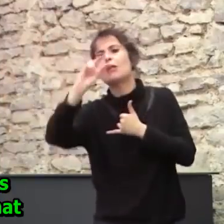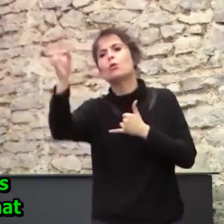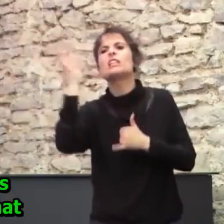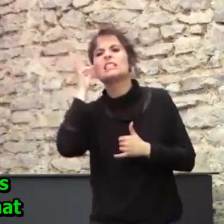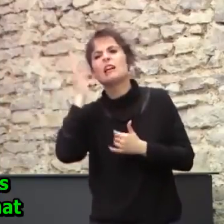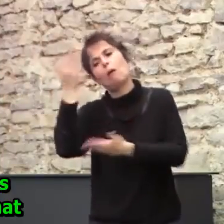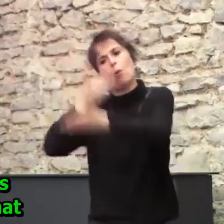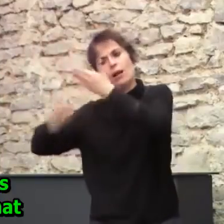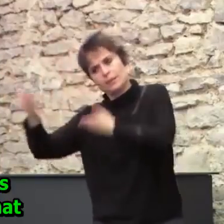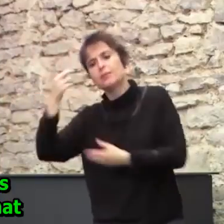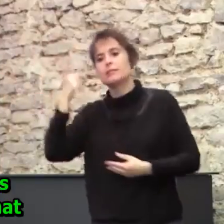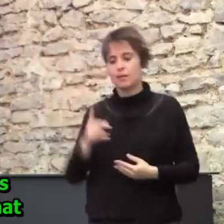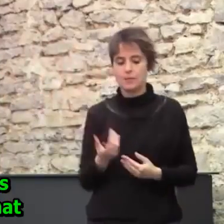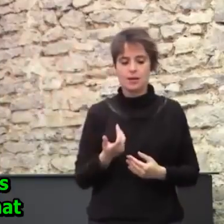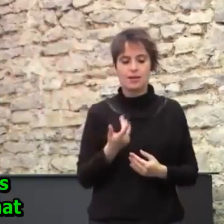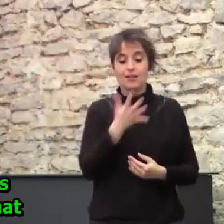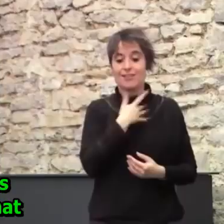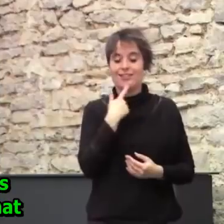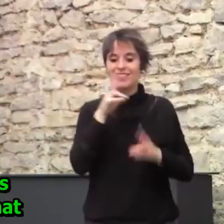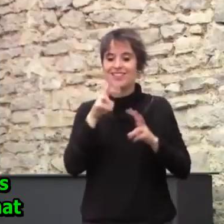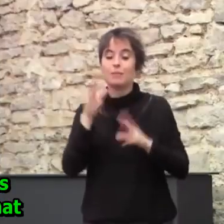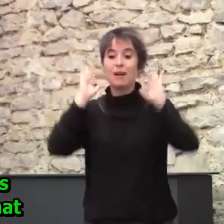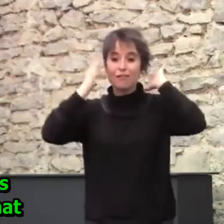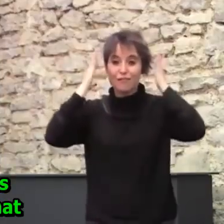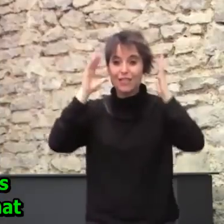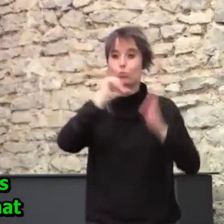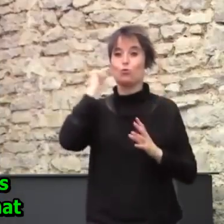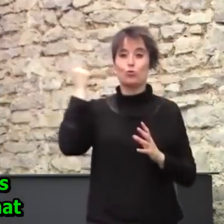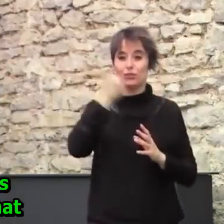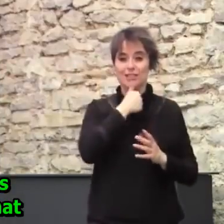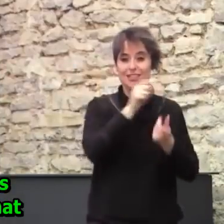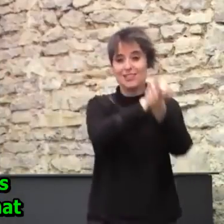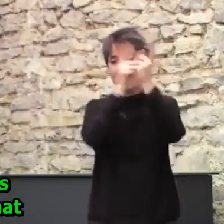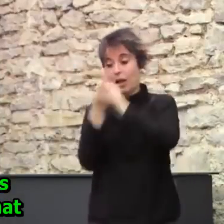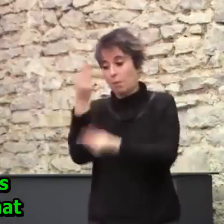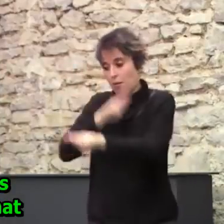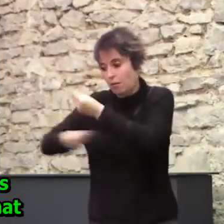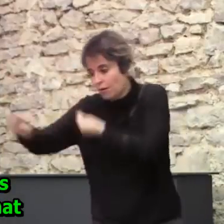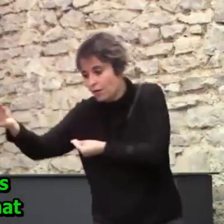Es decir, cambiarse las contraseñas del Facebook o del Twitter o